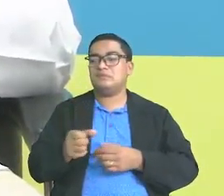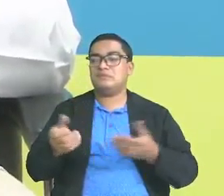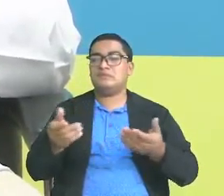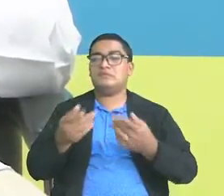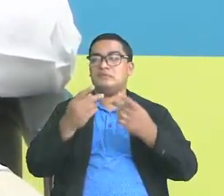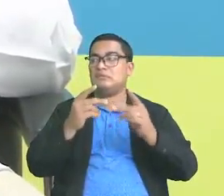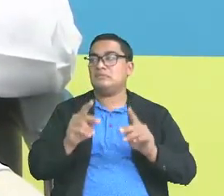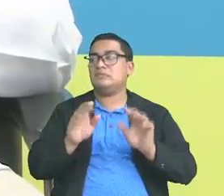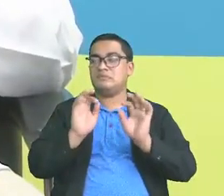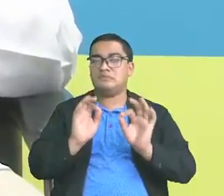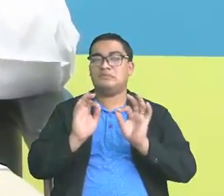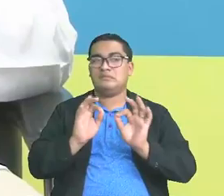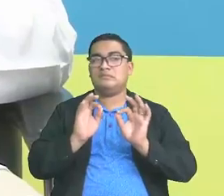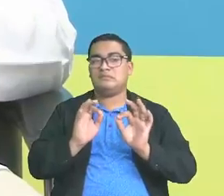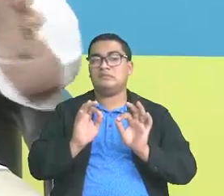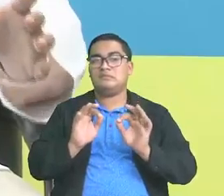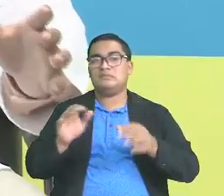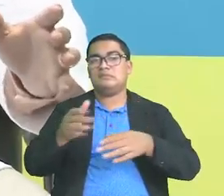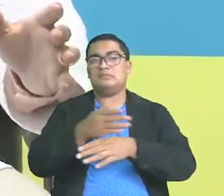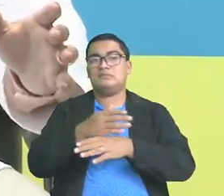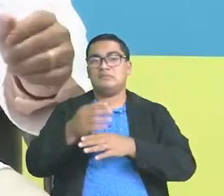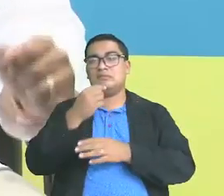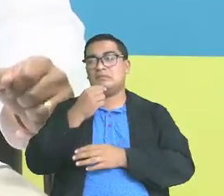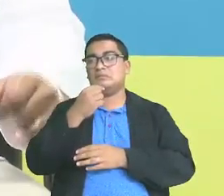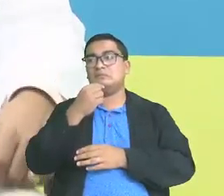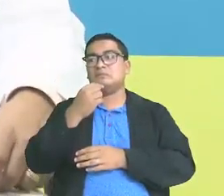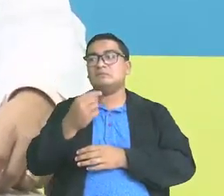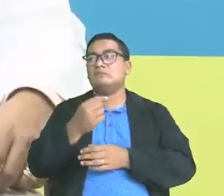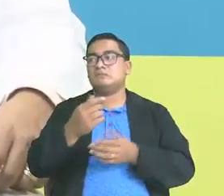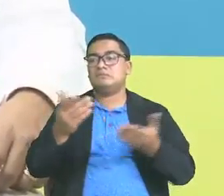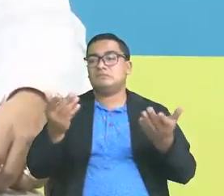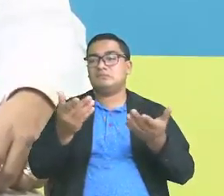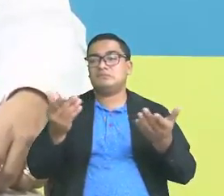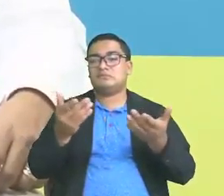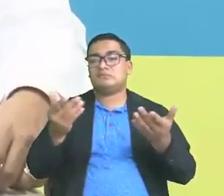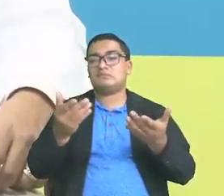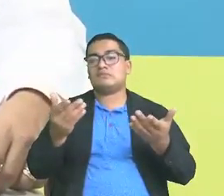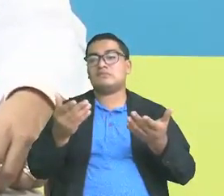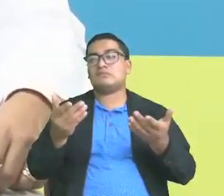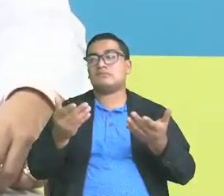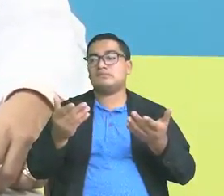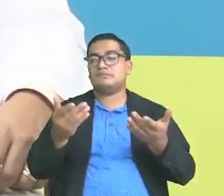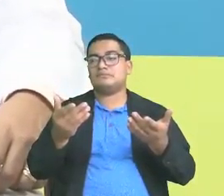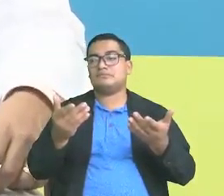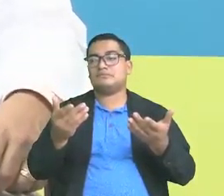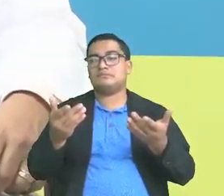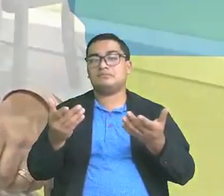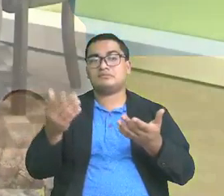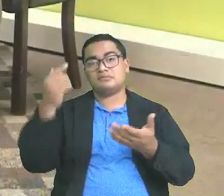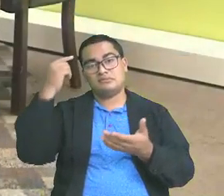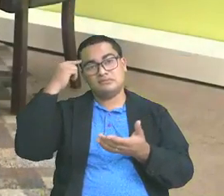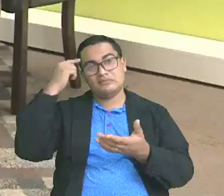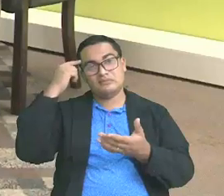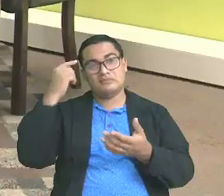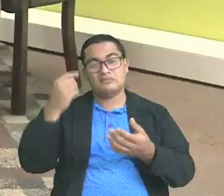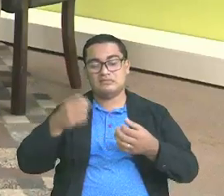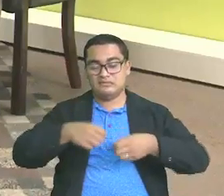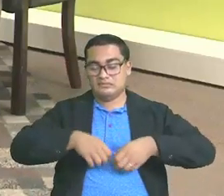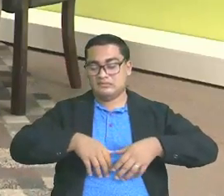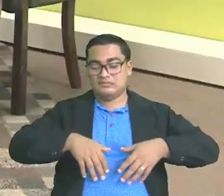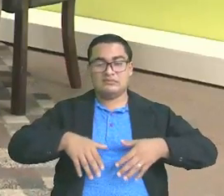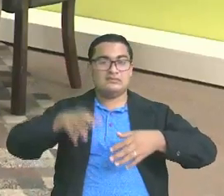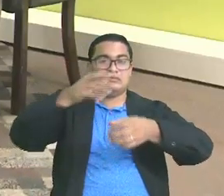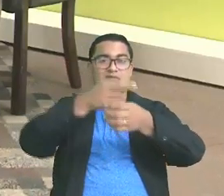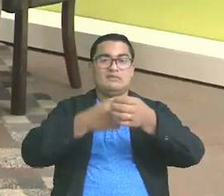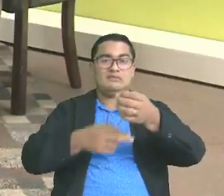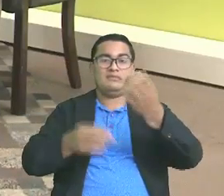hemos popularizado el término, no, que una peritonitis, fue grave. ¿Ya? Sí, pero porque realmente... Se asocia a que hay derrame de líquido, de